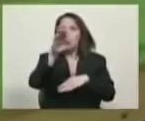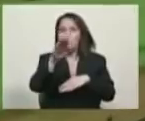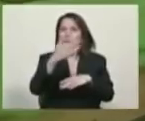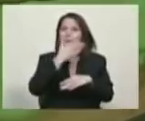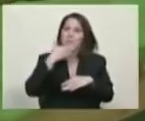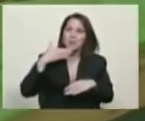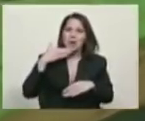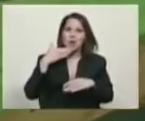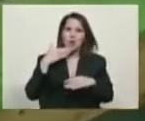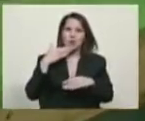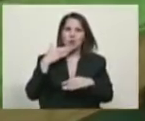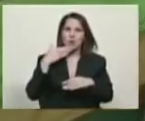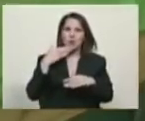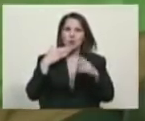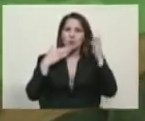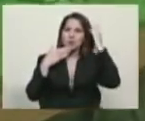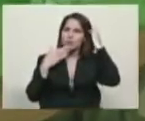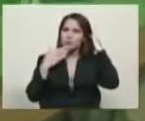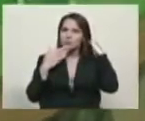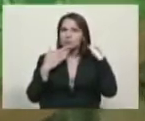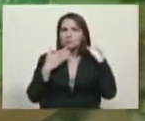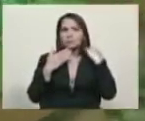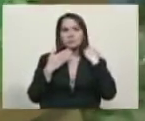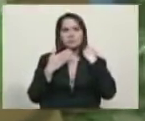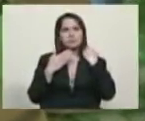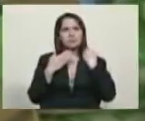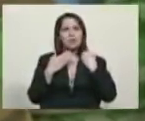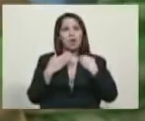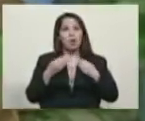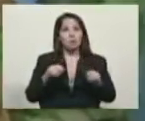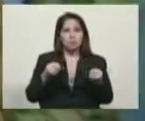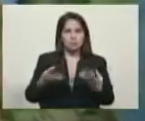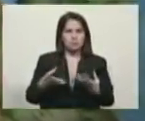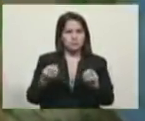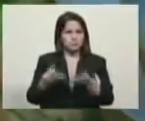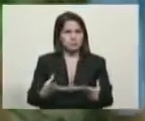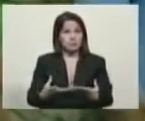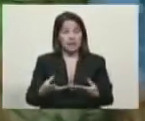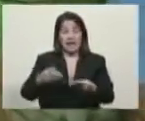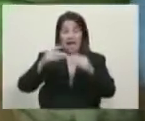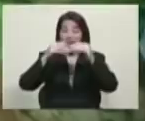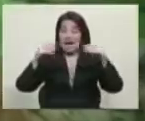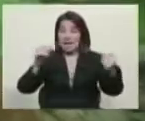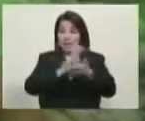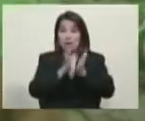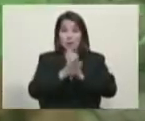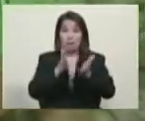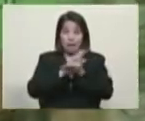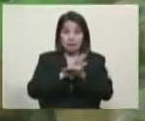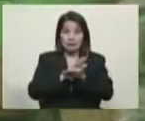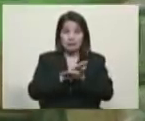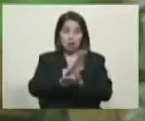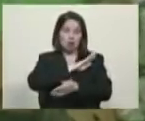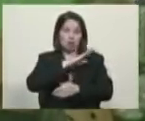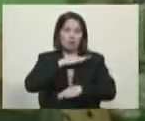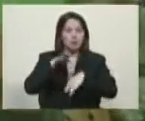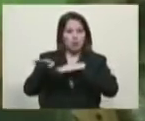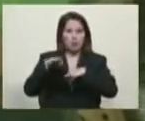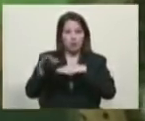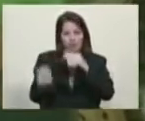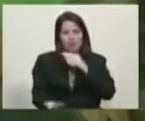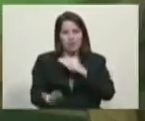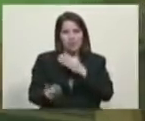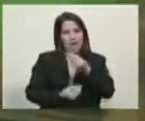futuro en estabilidad, un futuro de abastecimiento. Aquí está la harina La Cogedeña. Hoy estamos abasteciendo